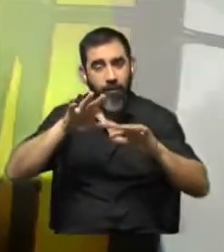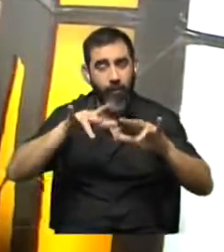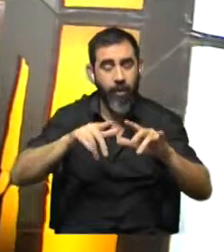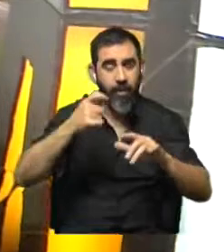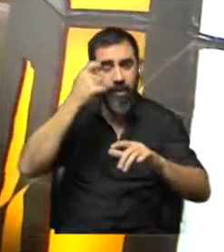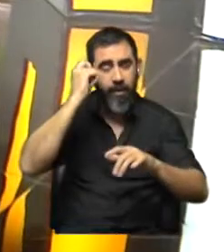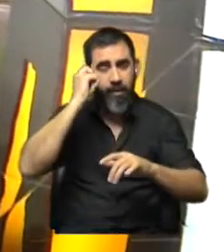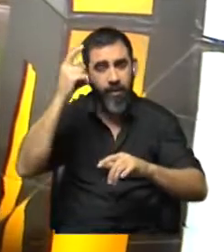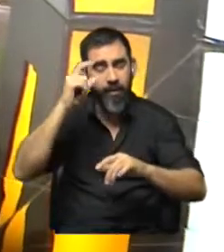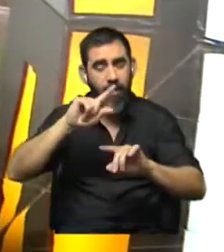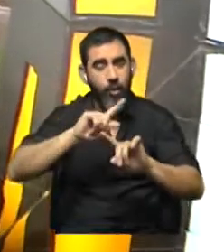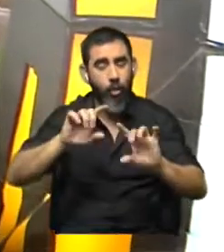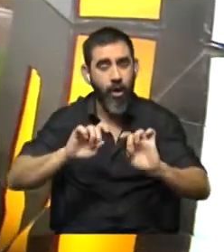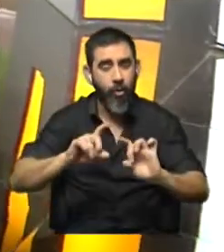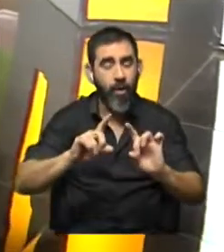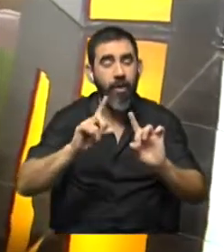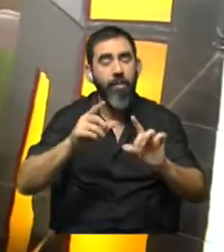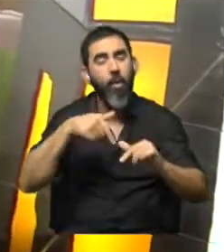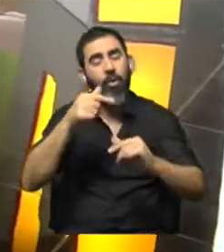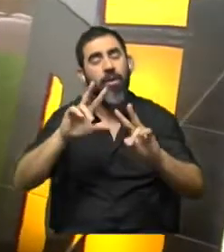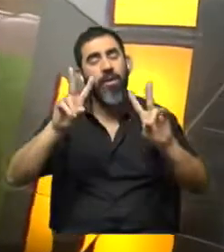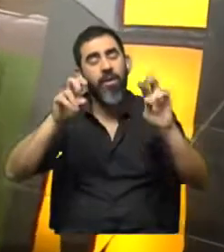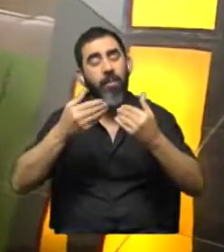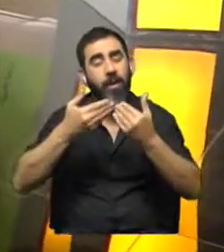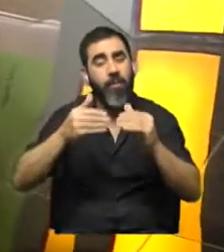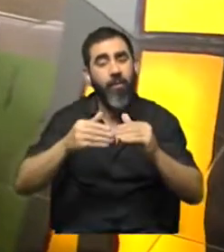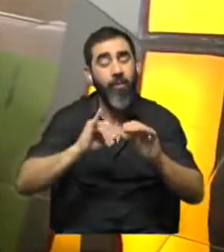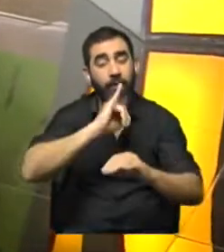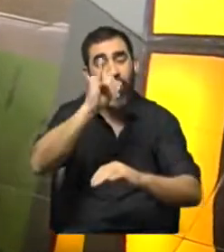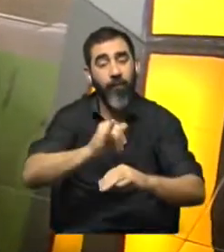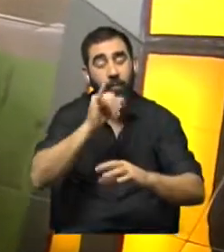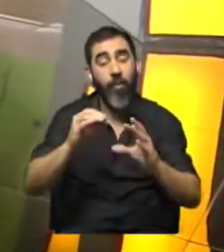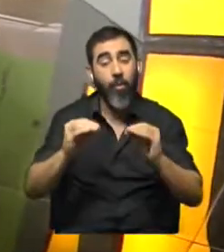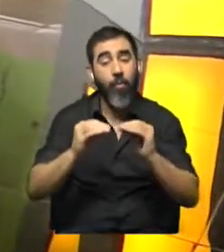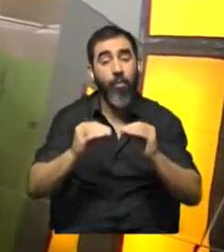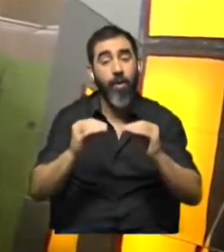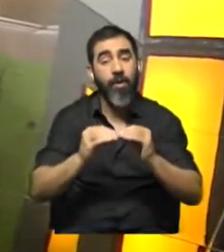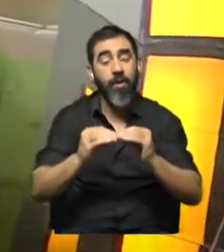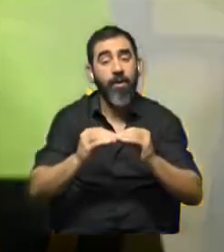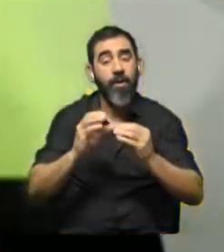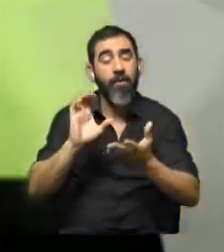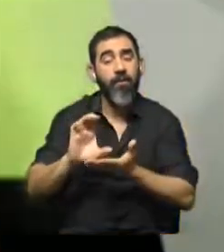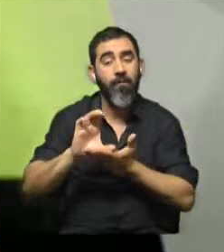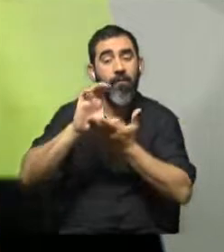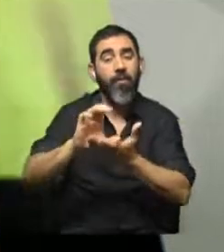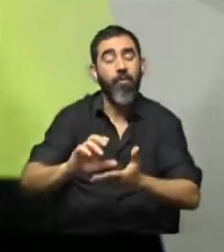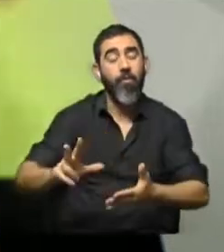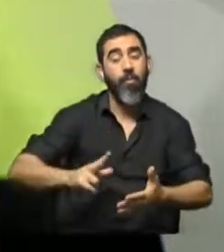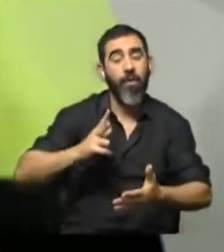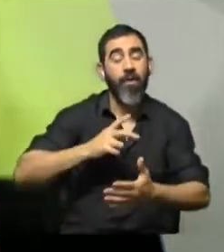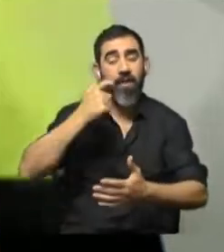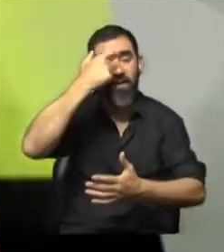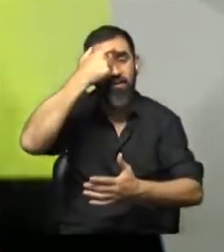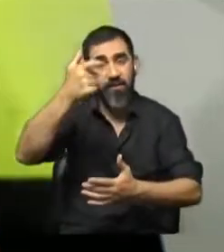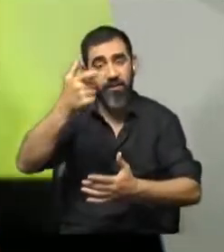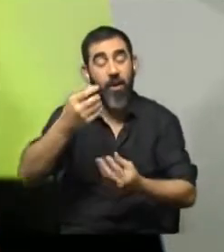artificial, el arte. Pero además hay otra esquina con la que vamos a arrancar y es el informe que trae Alexandra, que es la de la inversión privada en ciencia,